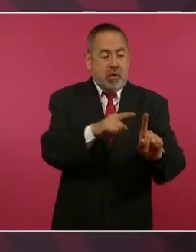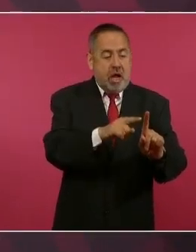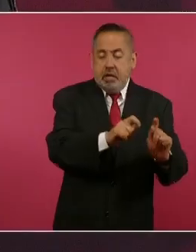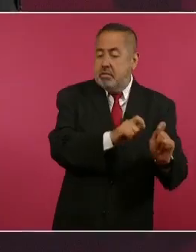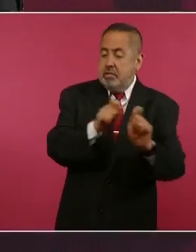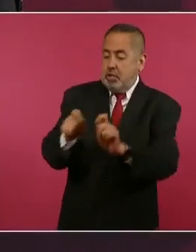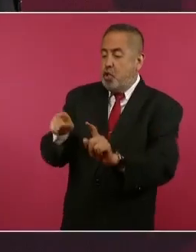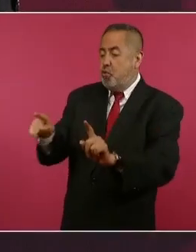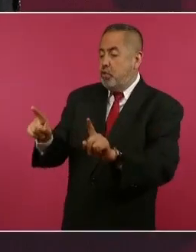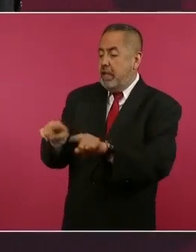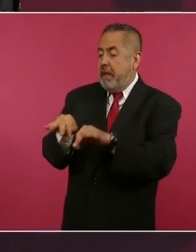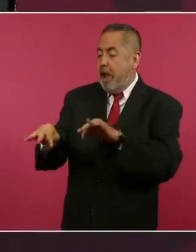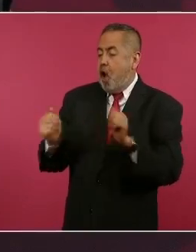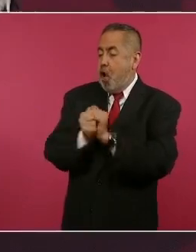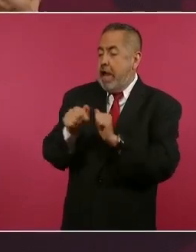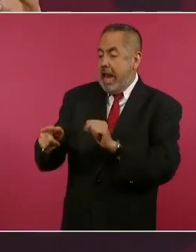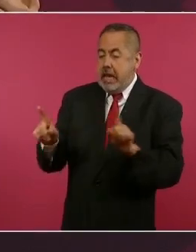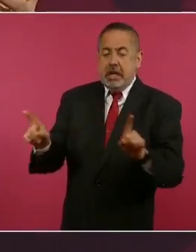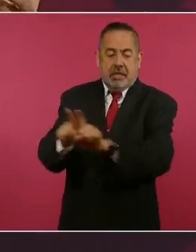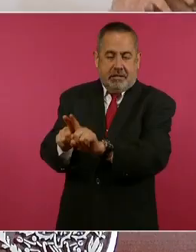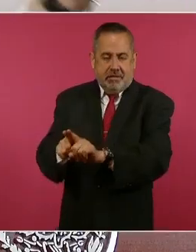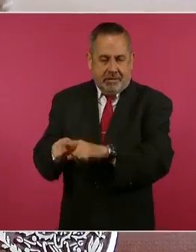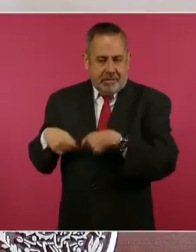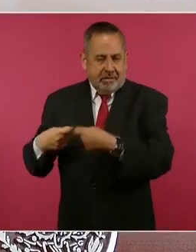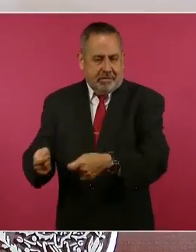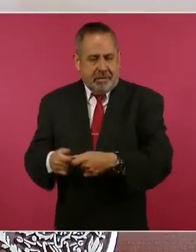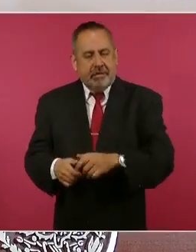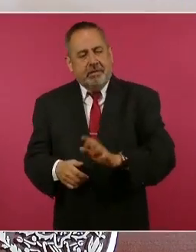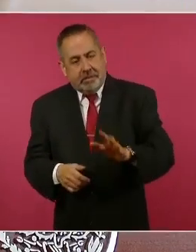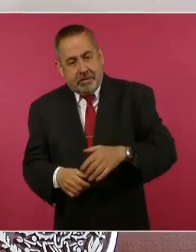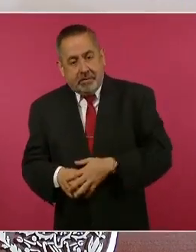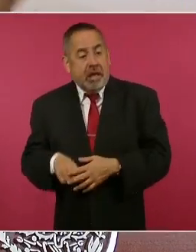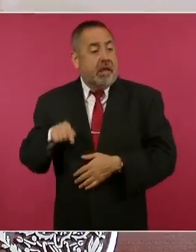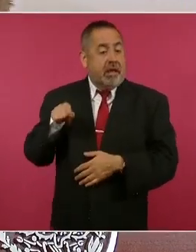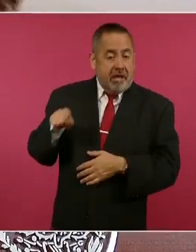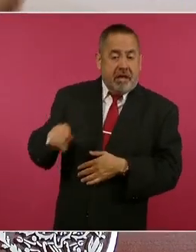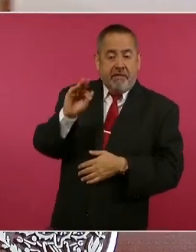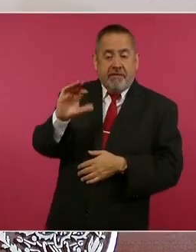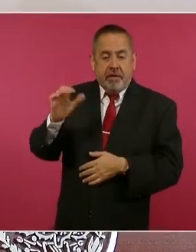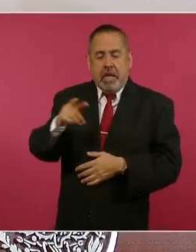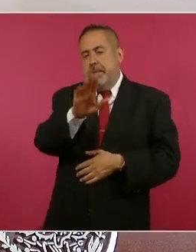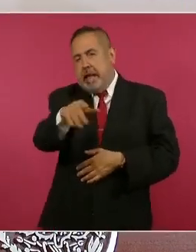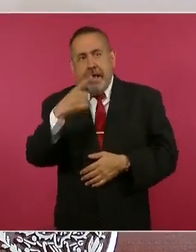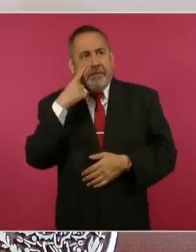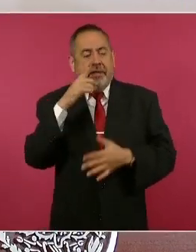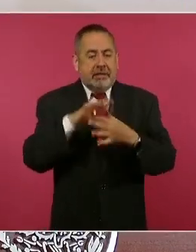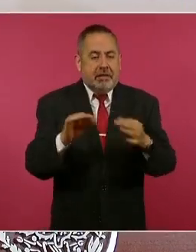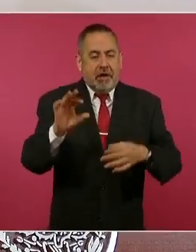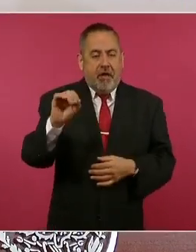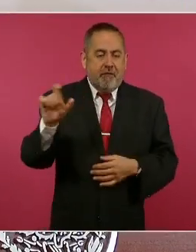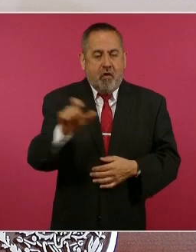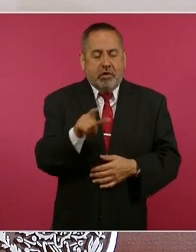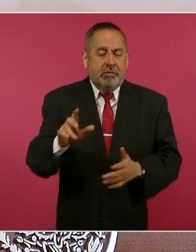otra es que al recibirlo, o sea, cuando Fox,